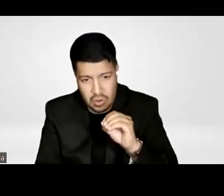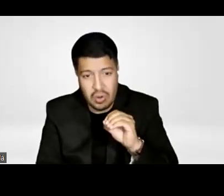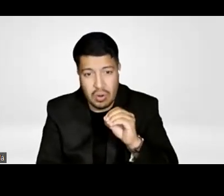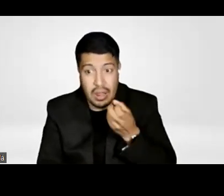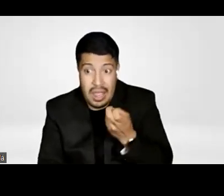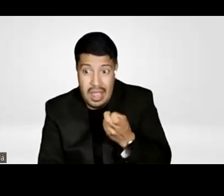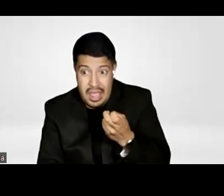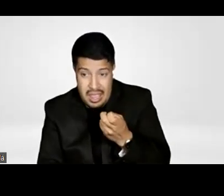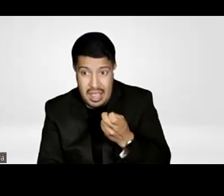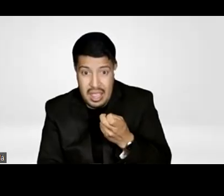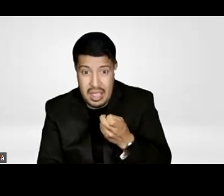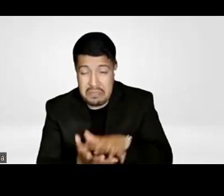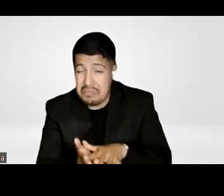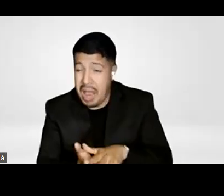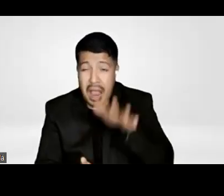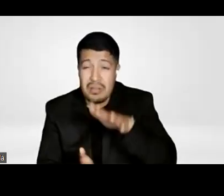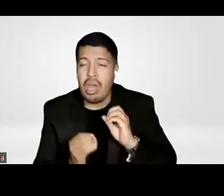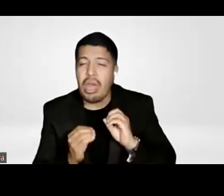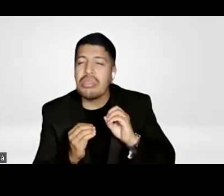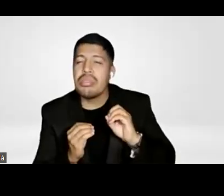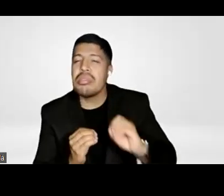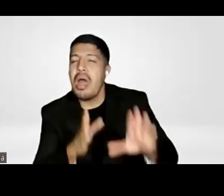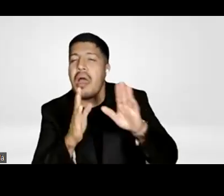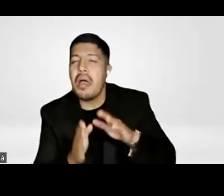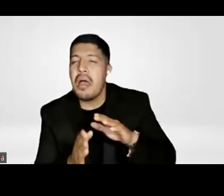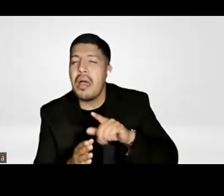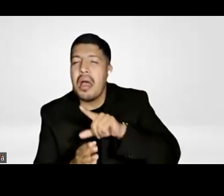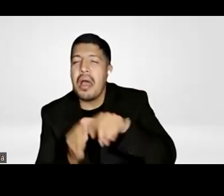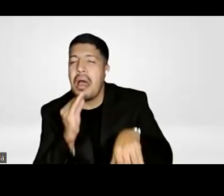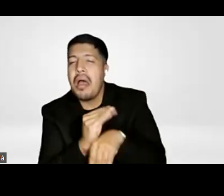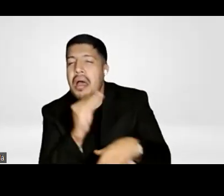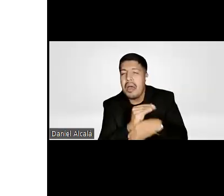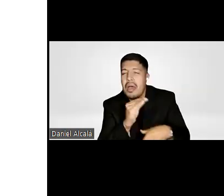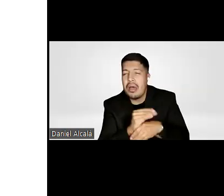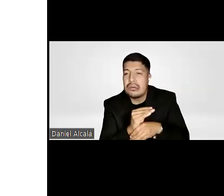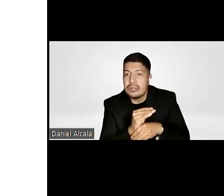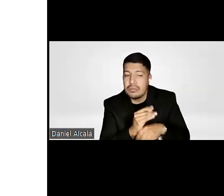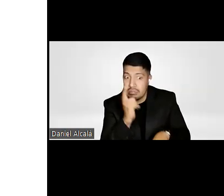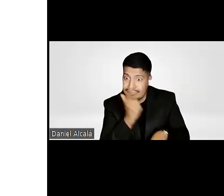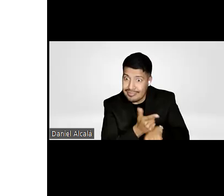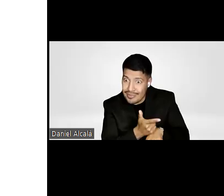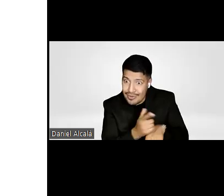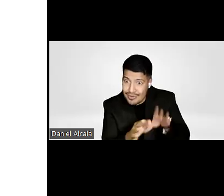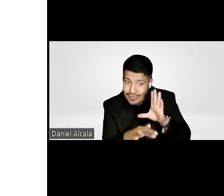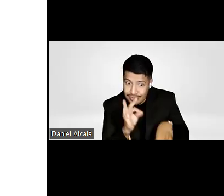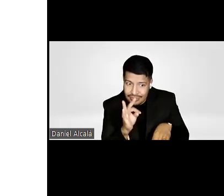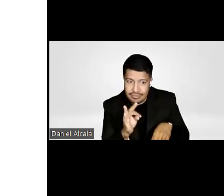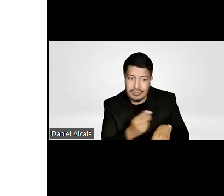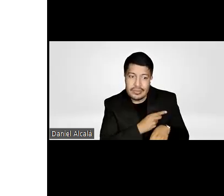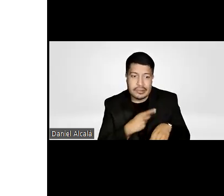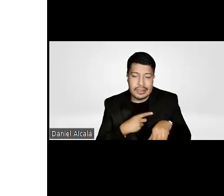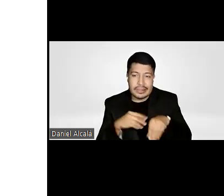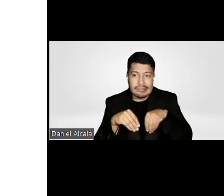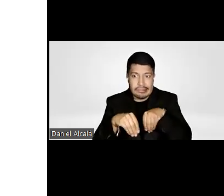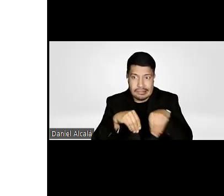gran mayoría de estos, y debe de traducirse en acciones el encontrar antecedentes de riesgo.